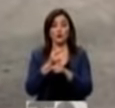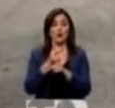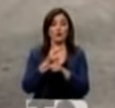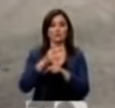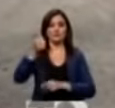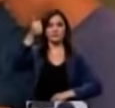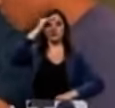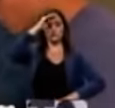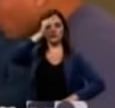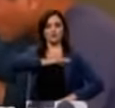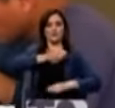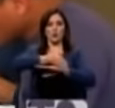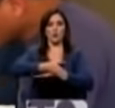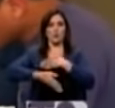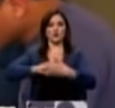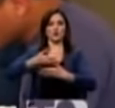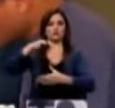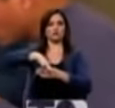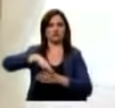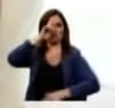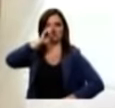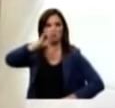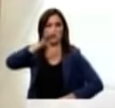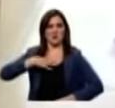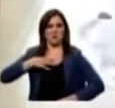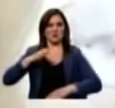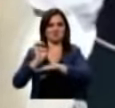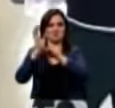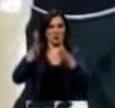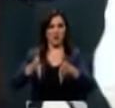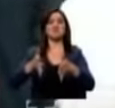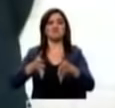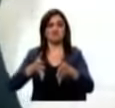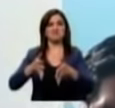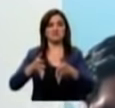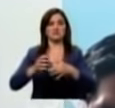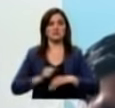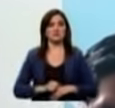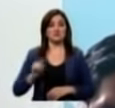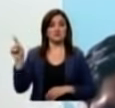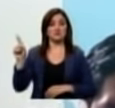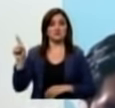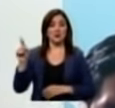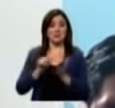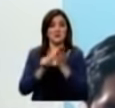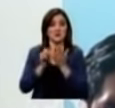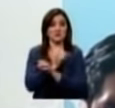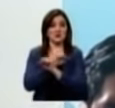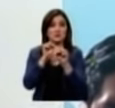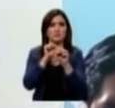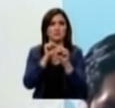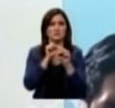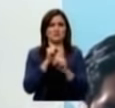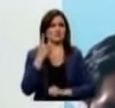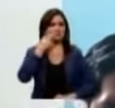se reunió tras el proceso electoral para exigir respeto a la voluntad ciudadana, hecho que fue desmentido en su momento por el ministro de